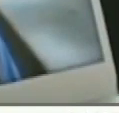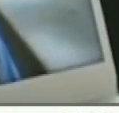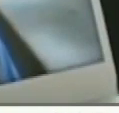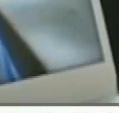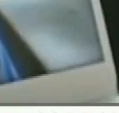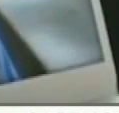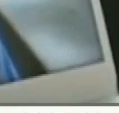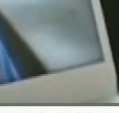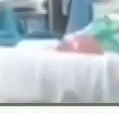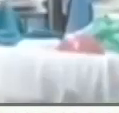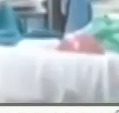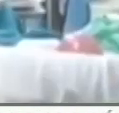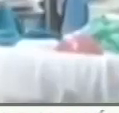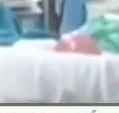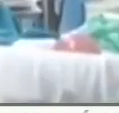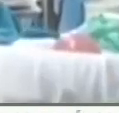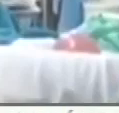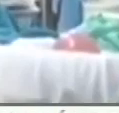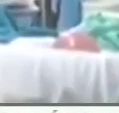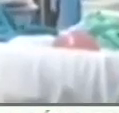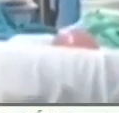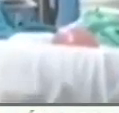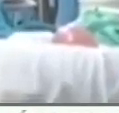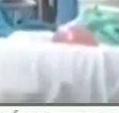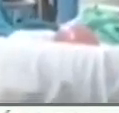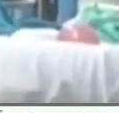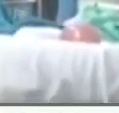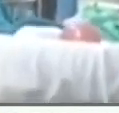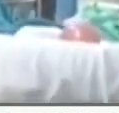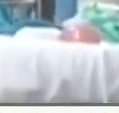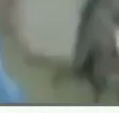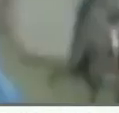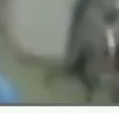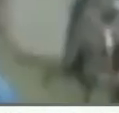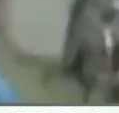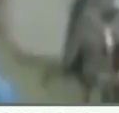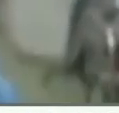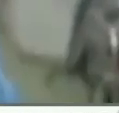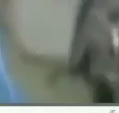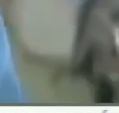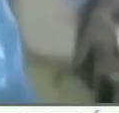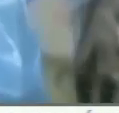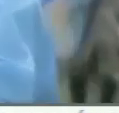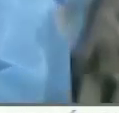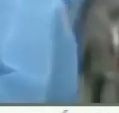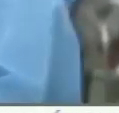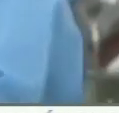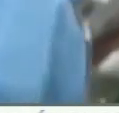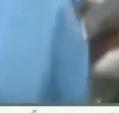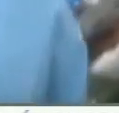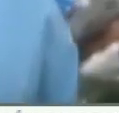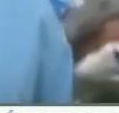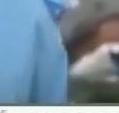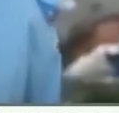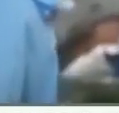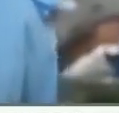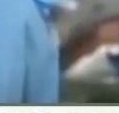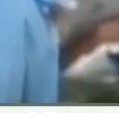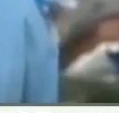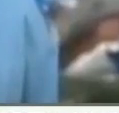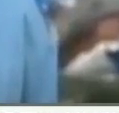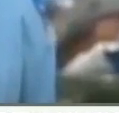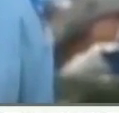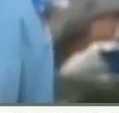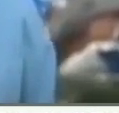van a propagar por el resto del mundo. Los hospitales de la mayoría de los 27 estados están al borde del colapso.